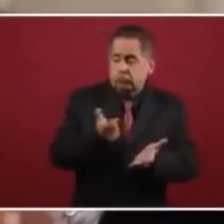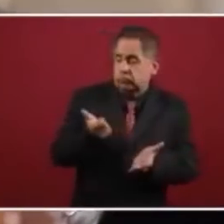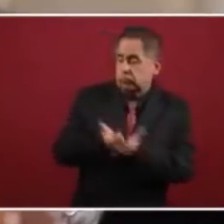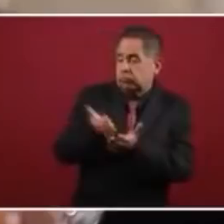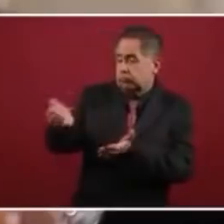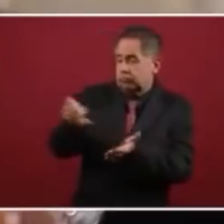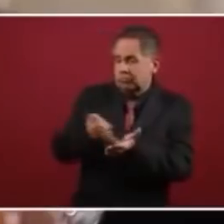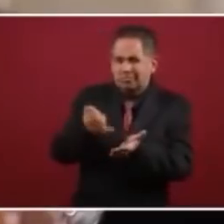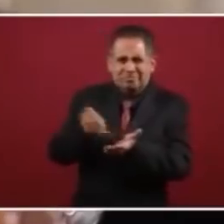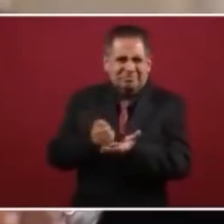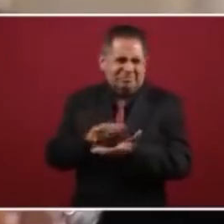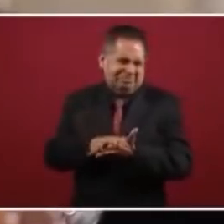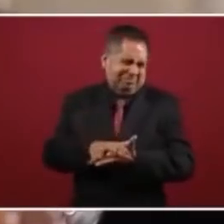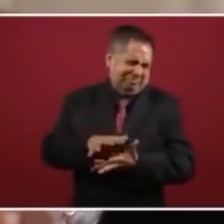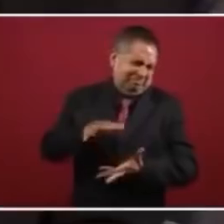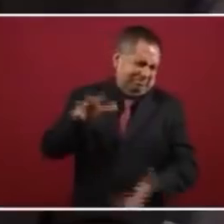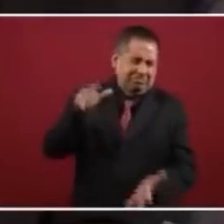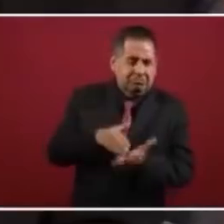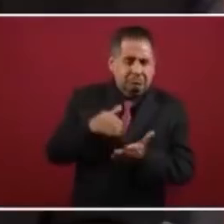172.335 millones de pesos.